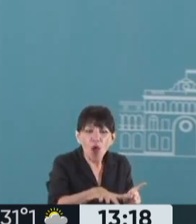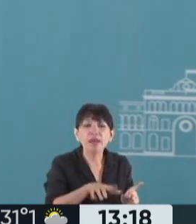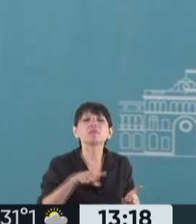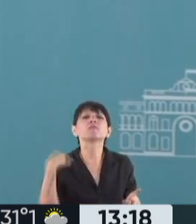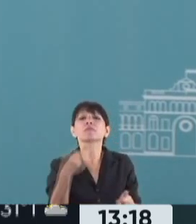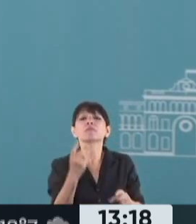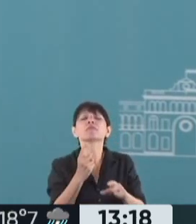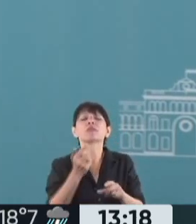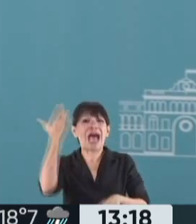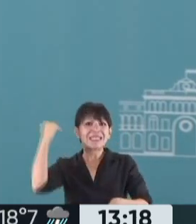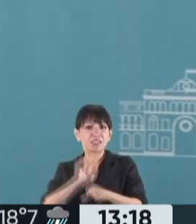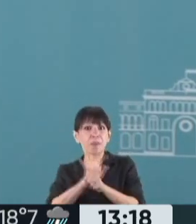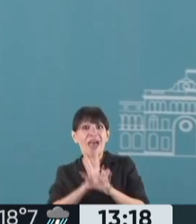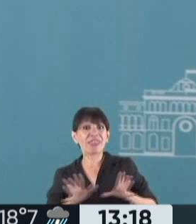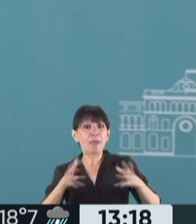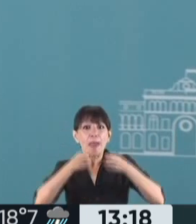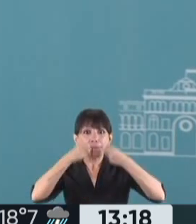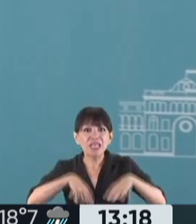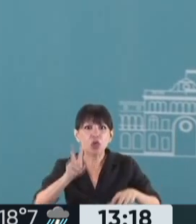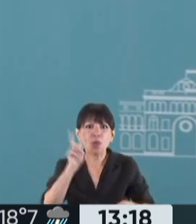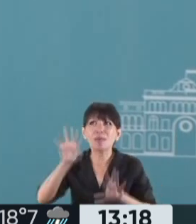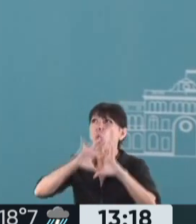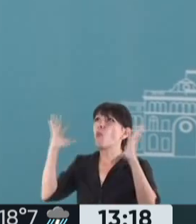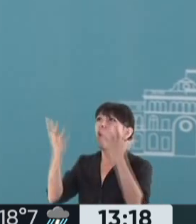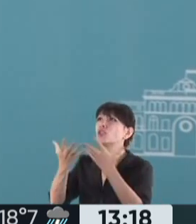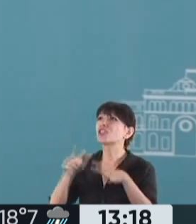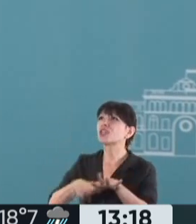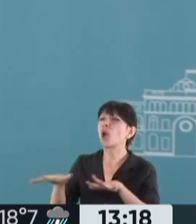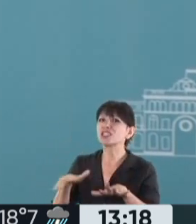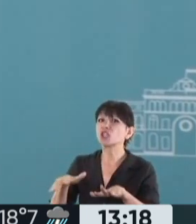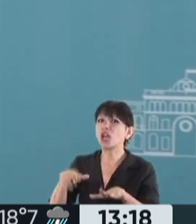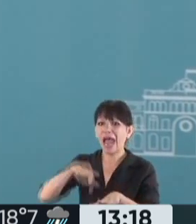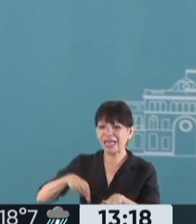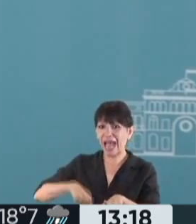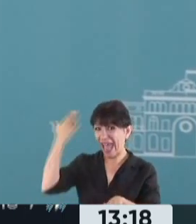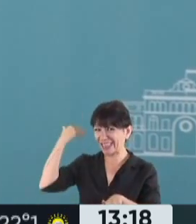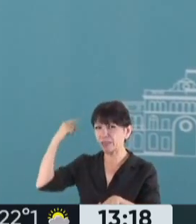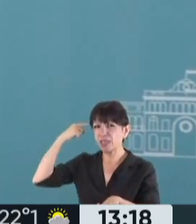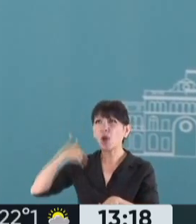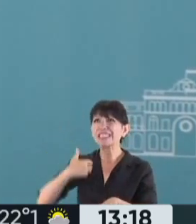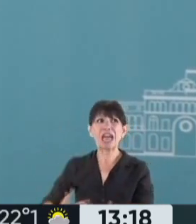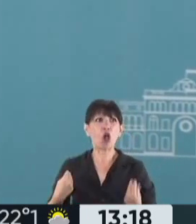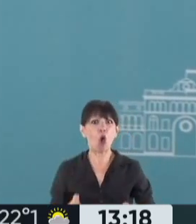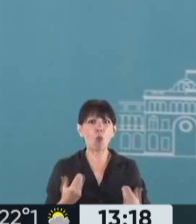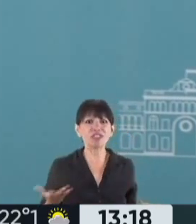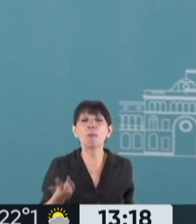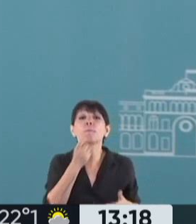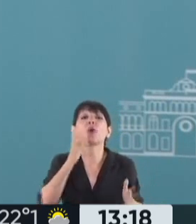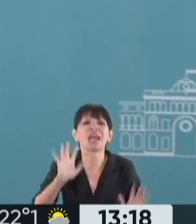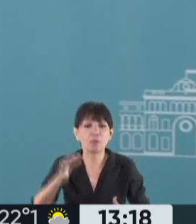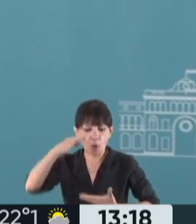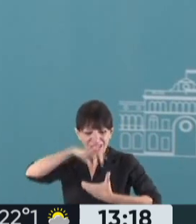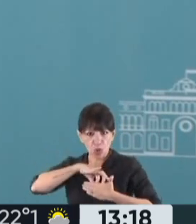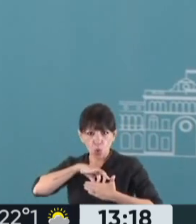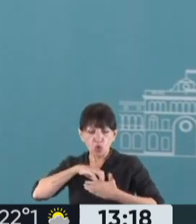estaba pasando en el mundo, pensábamos, ¿qué vamos a hacer en la Argentina? Porque digo, si el virus entra a Itatí, por ejemplo, ¿no?